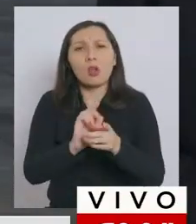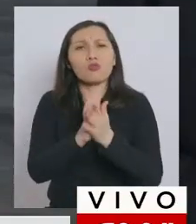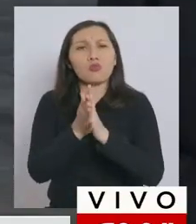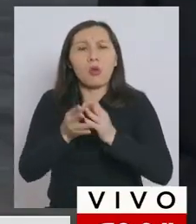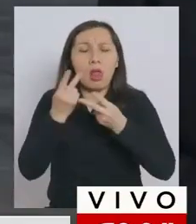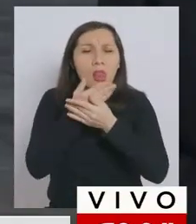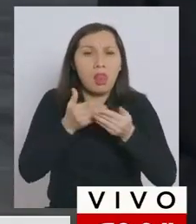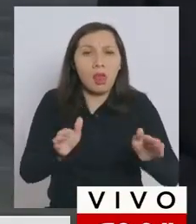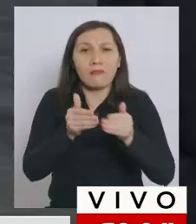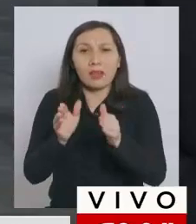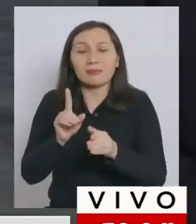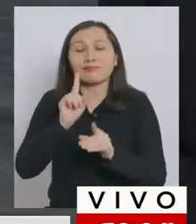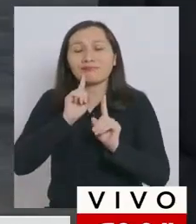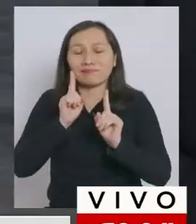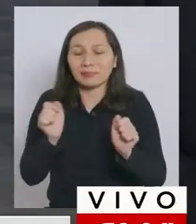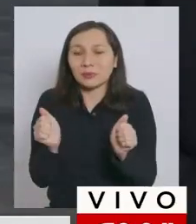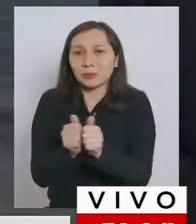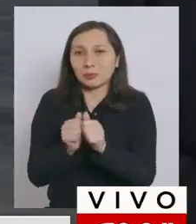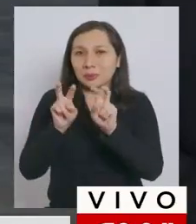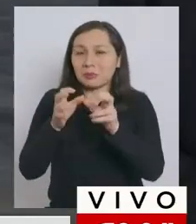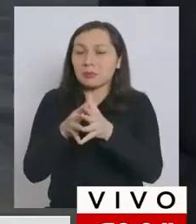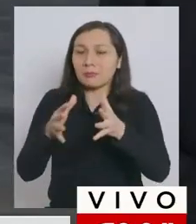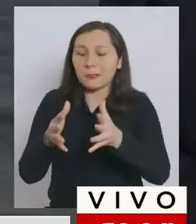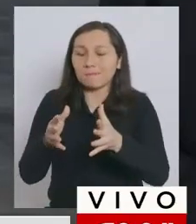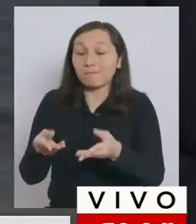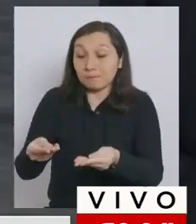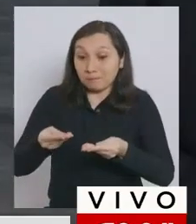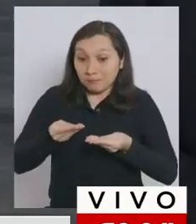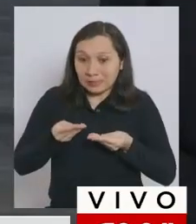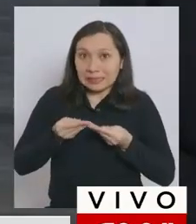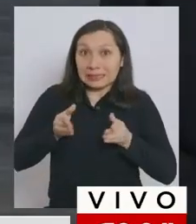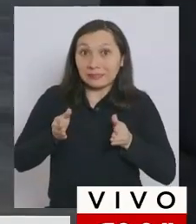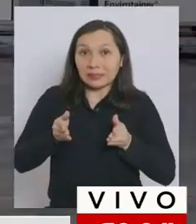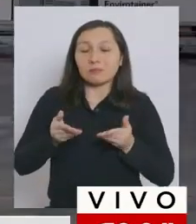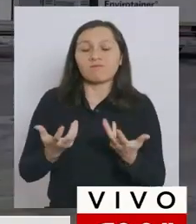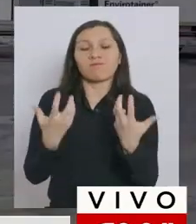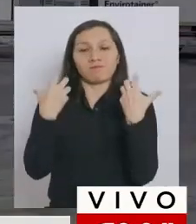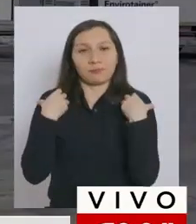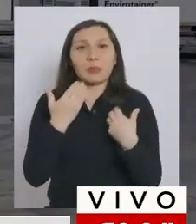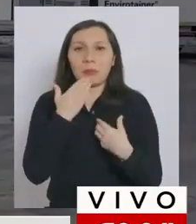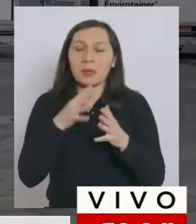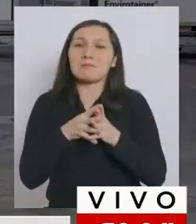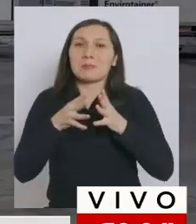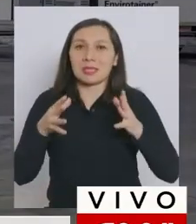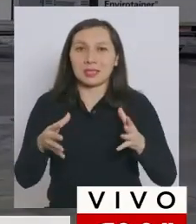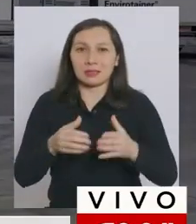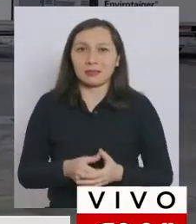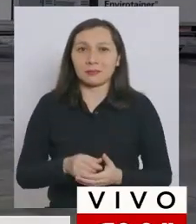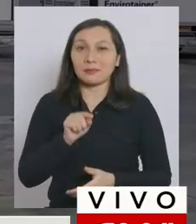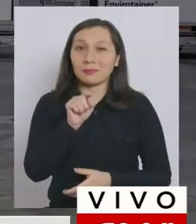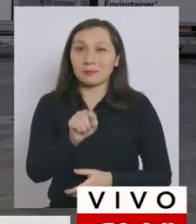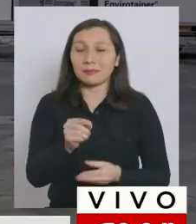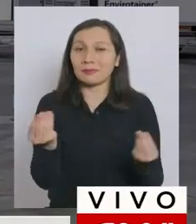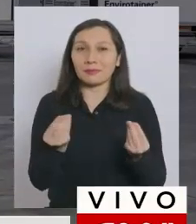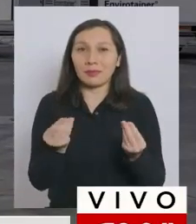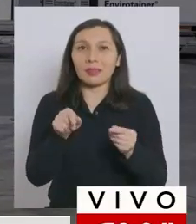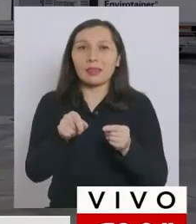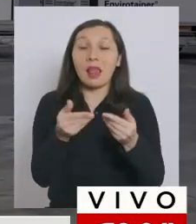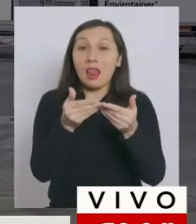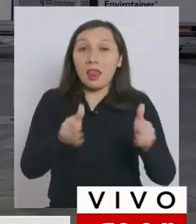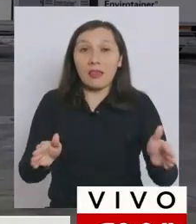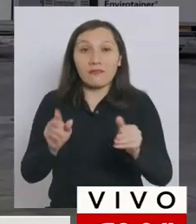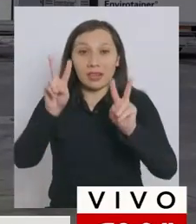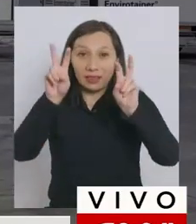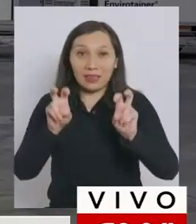tienen que ir acompañadas de mayor responsabilidad y de hecho las libertades